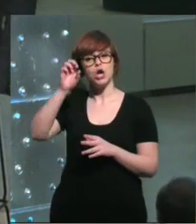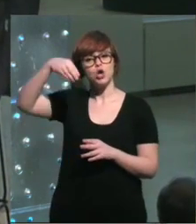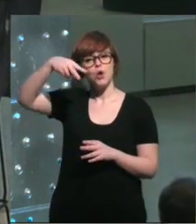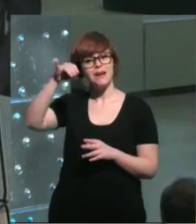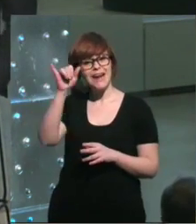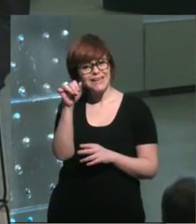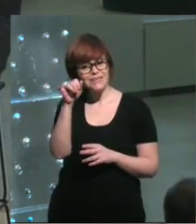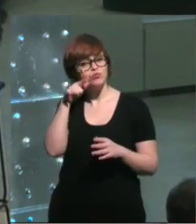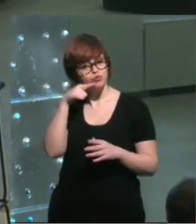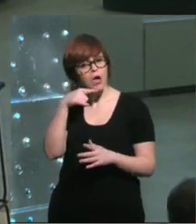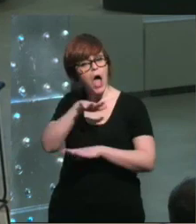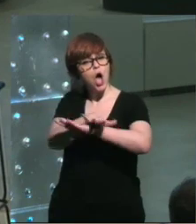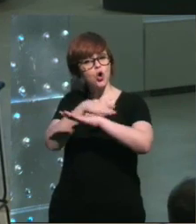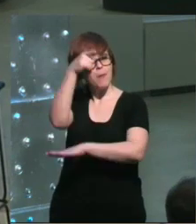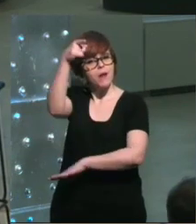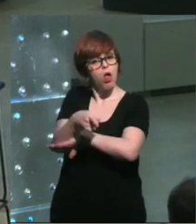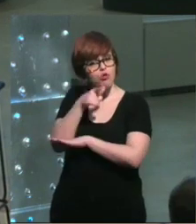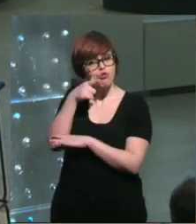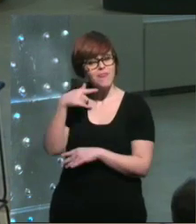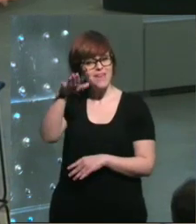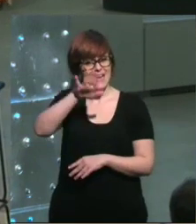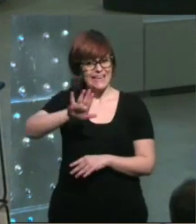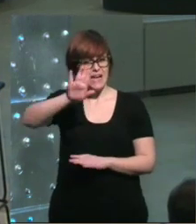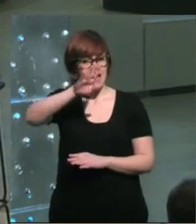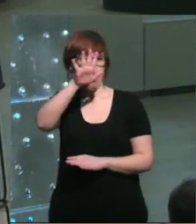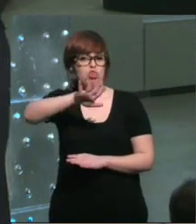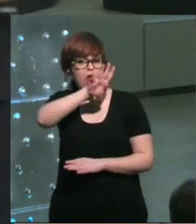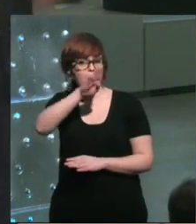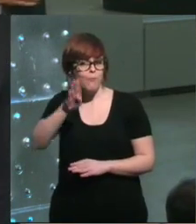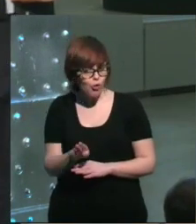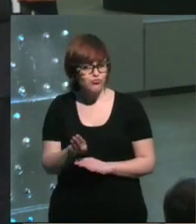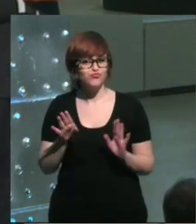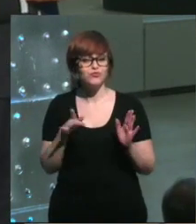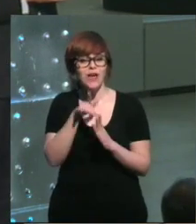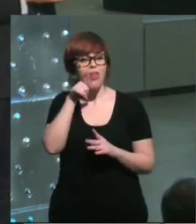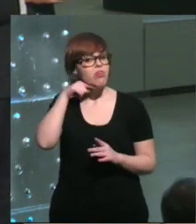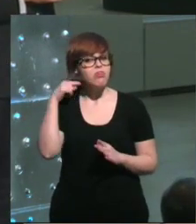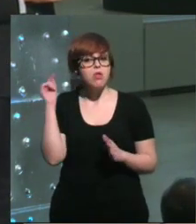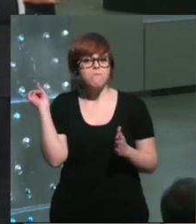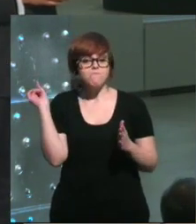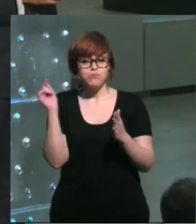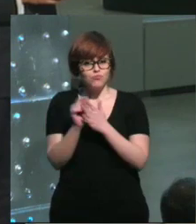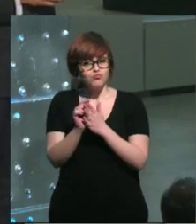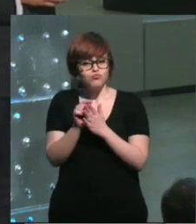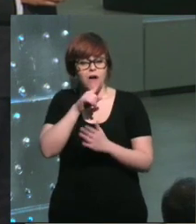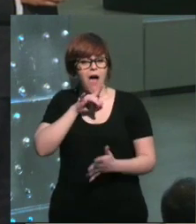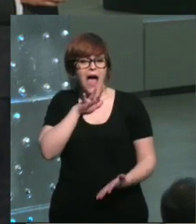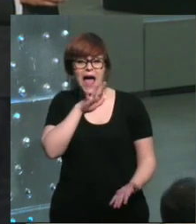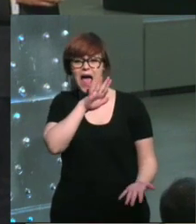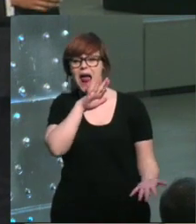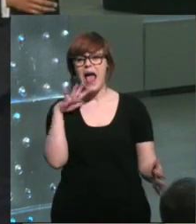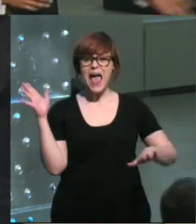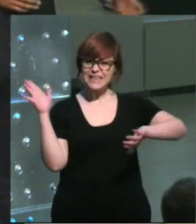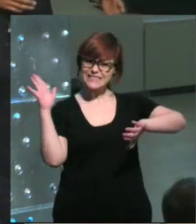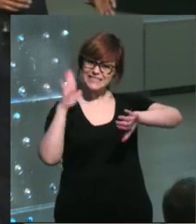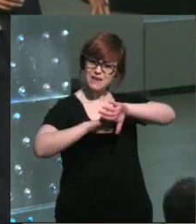era moderado. Y luego llegan las elecciones y se va a la extrema derecha religiosa, representando al Tea Party para